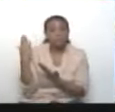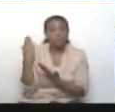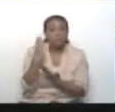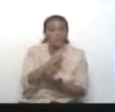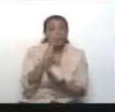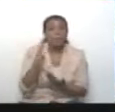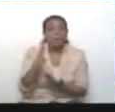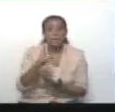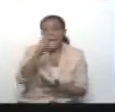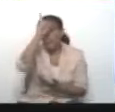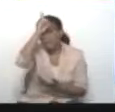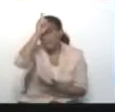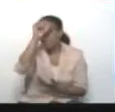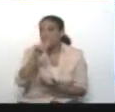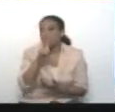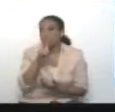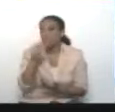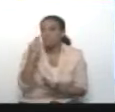de Alemania.